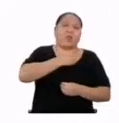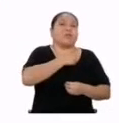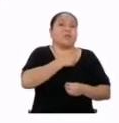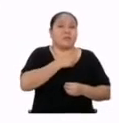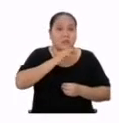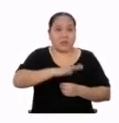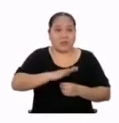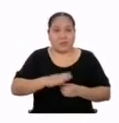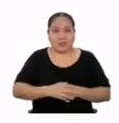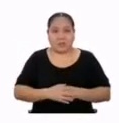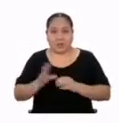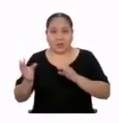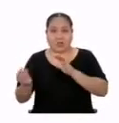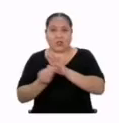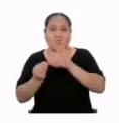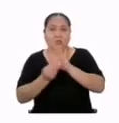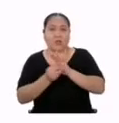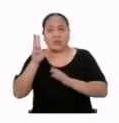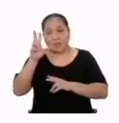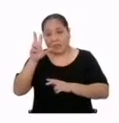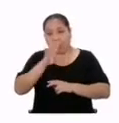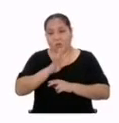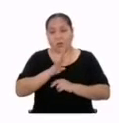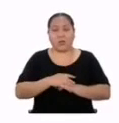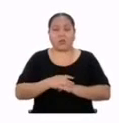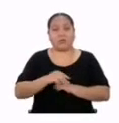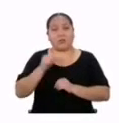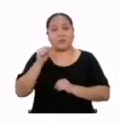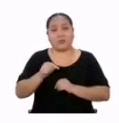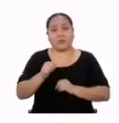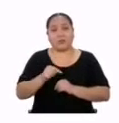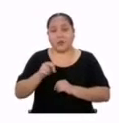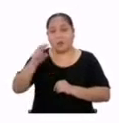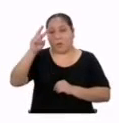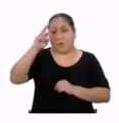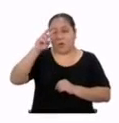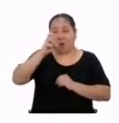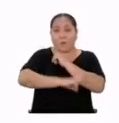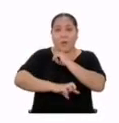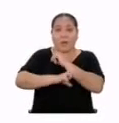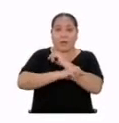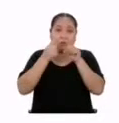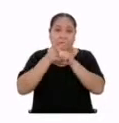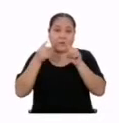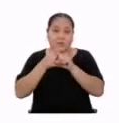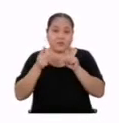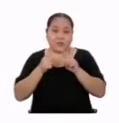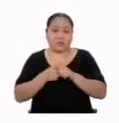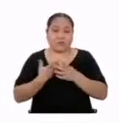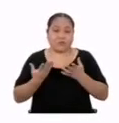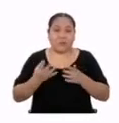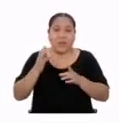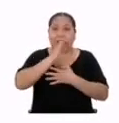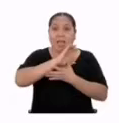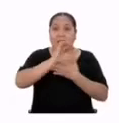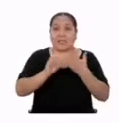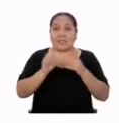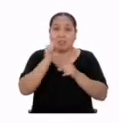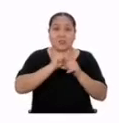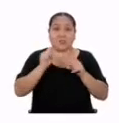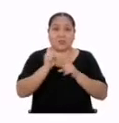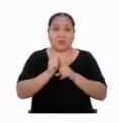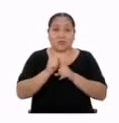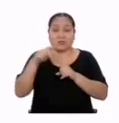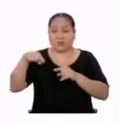con las ideas 3 y 4, queda así. Somos un país diverso en cuanto a rasgos y características sociales. Nuestra